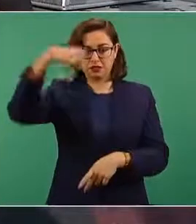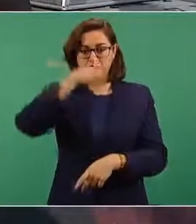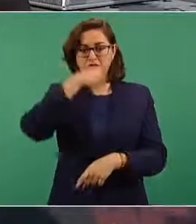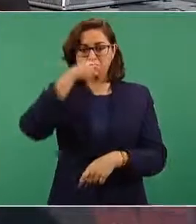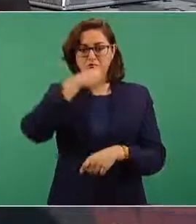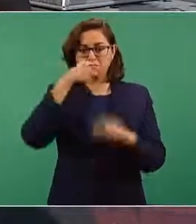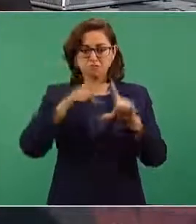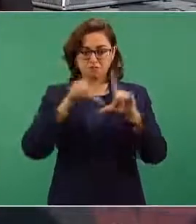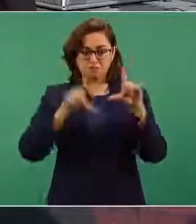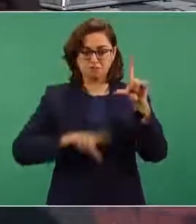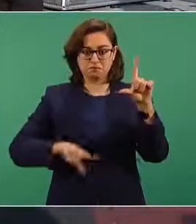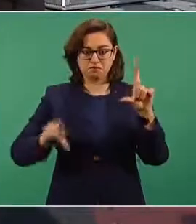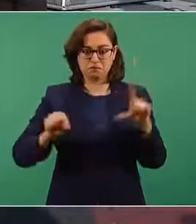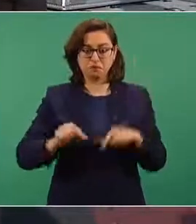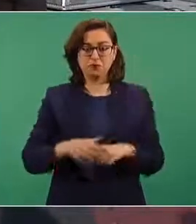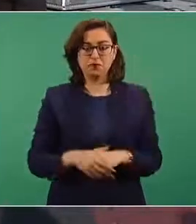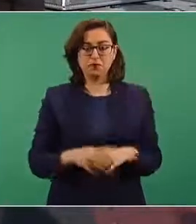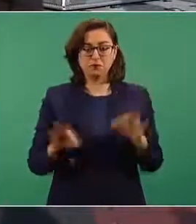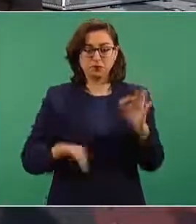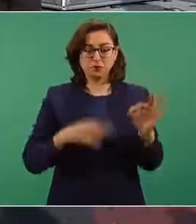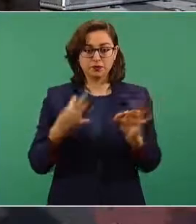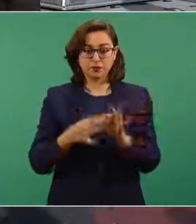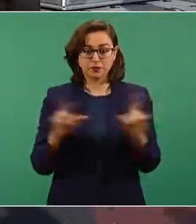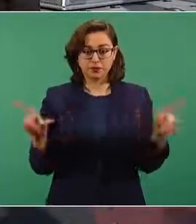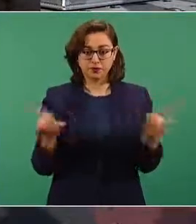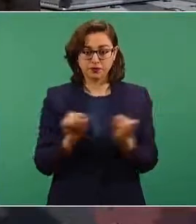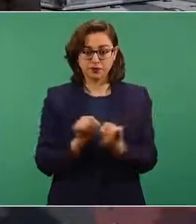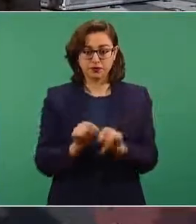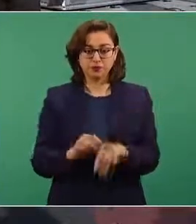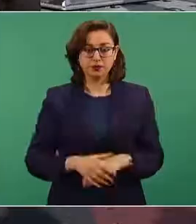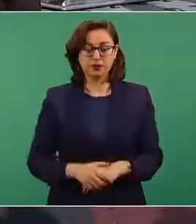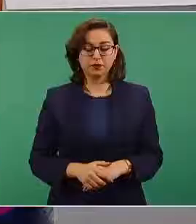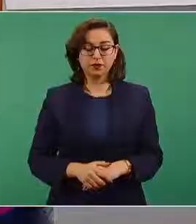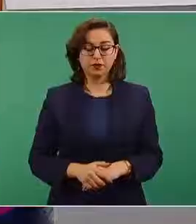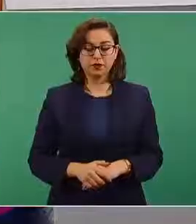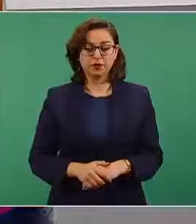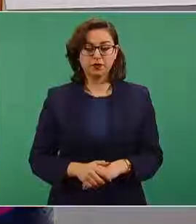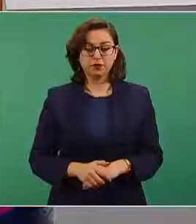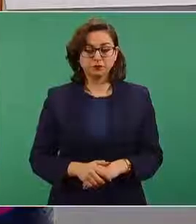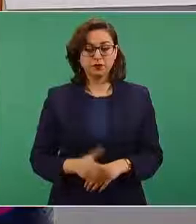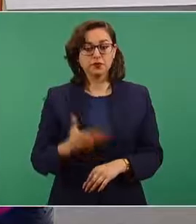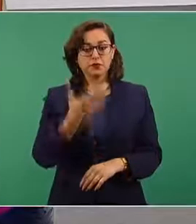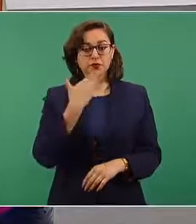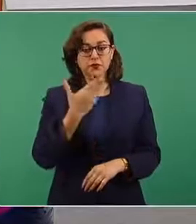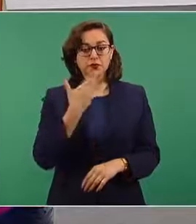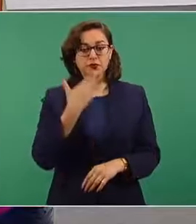país, señor presidente. Es cuanto lo que queríamos informarle, señor. Muy bien.